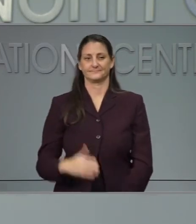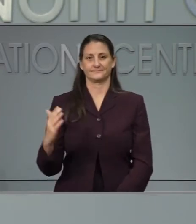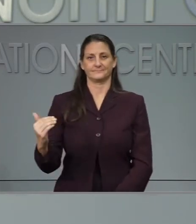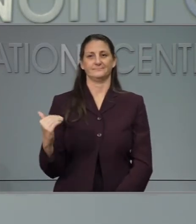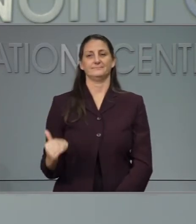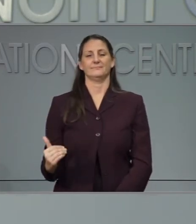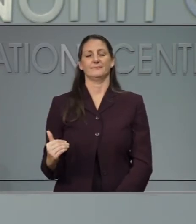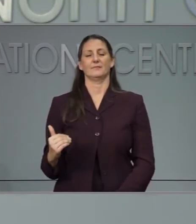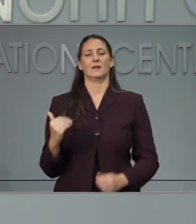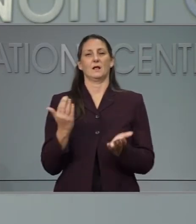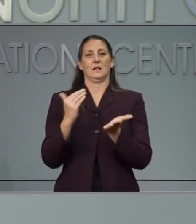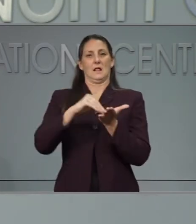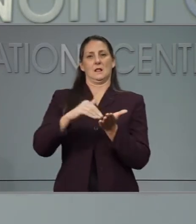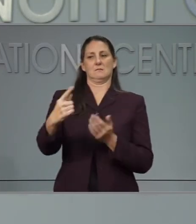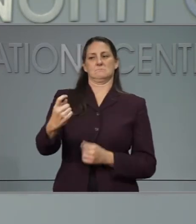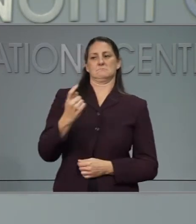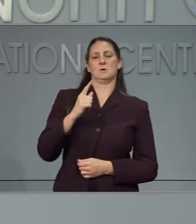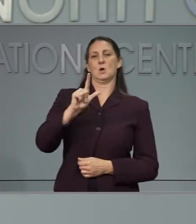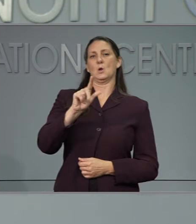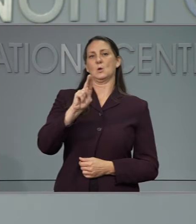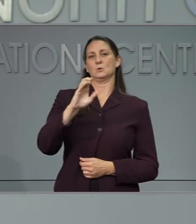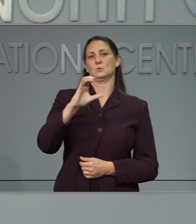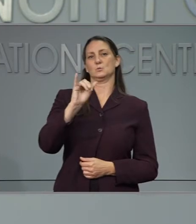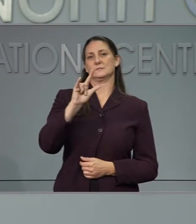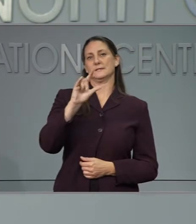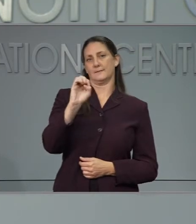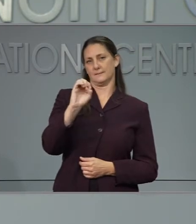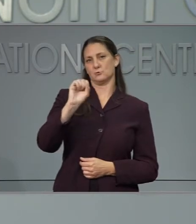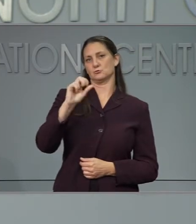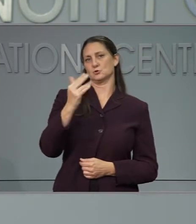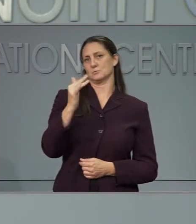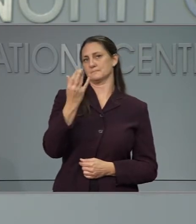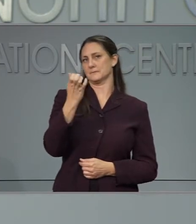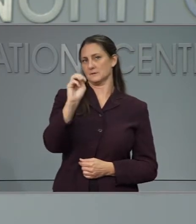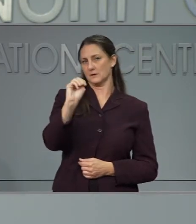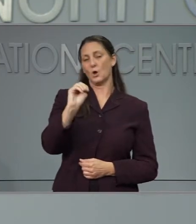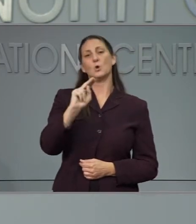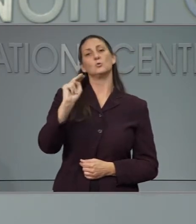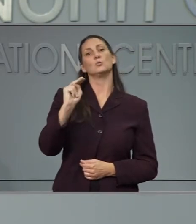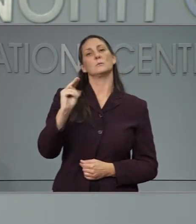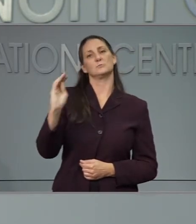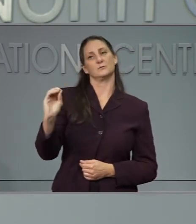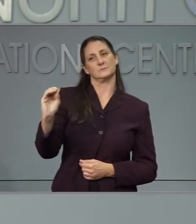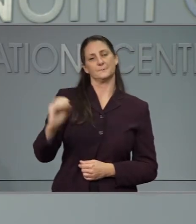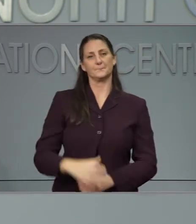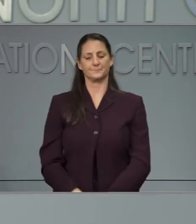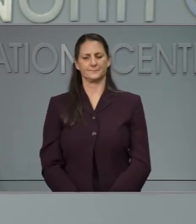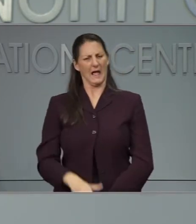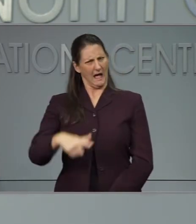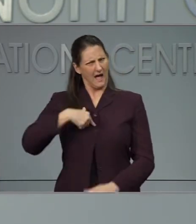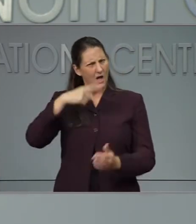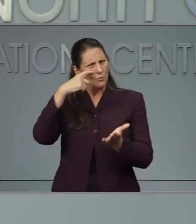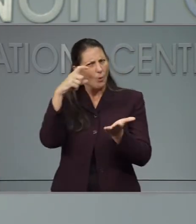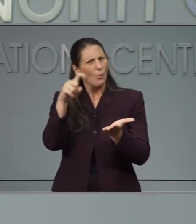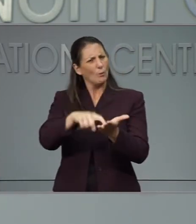Una de seguimiento, Lucille Sherman, News and Observer. Yo me he fijado que